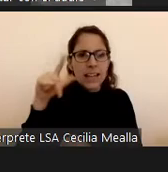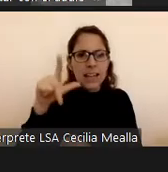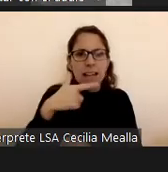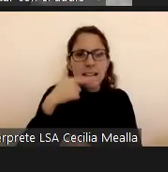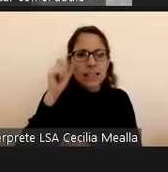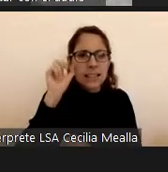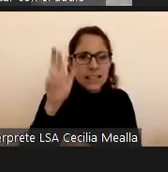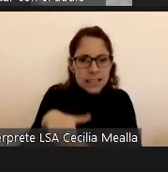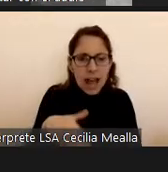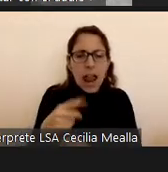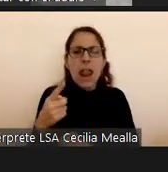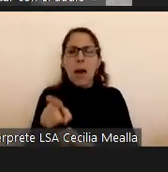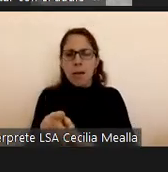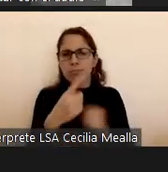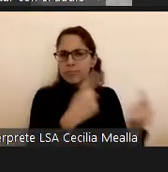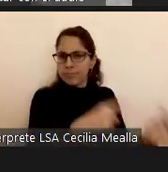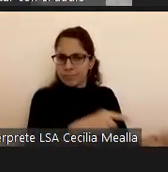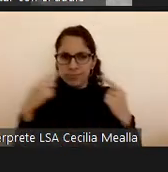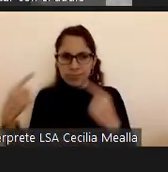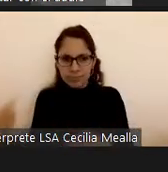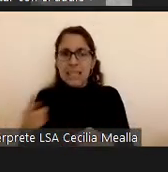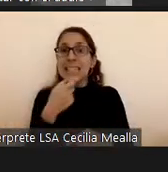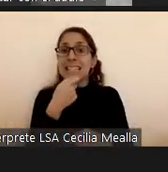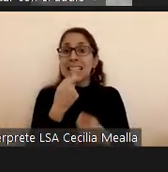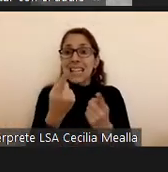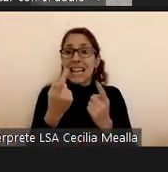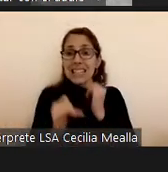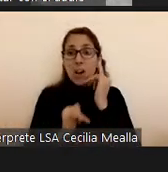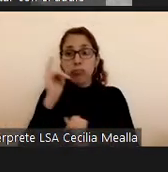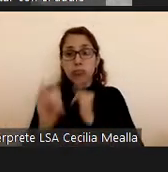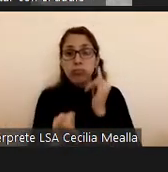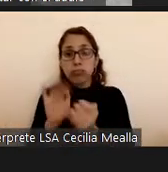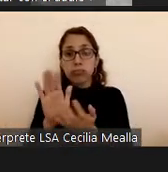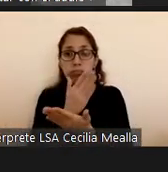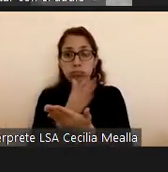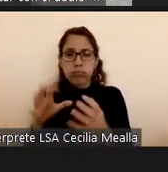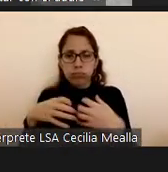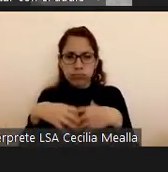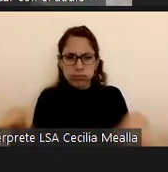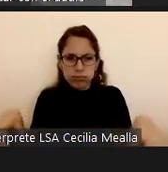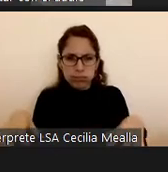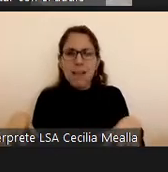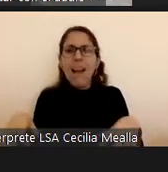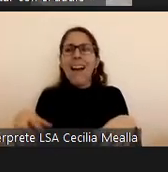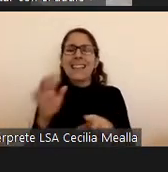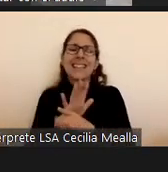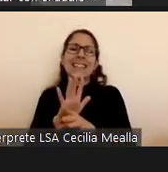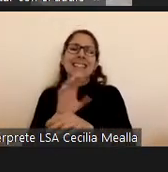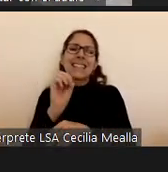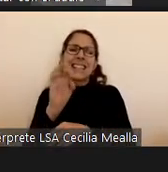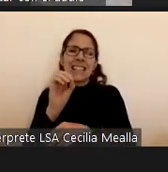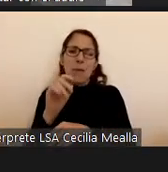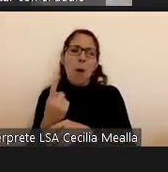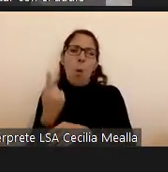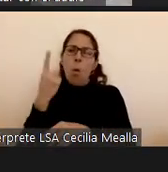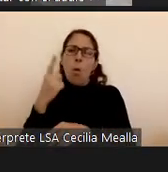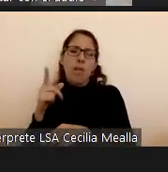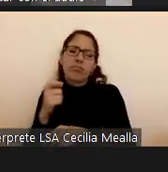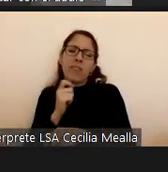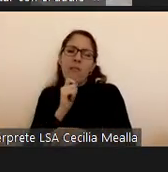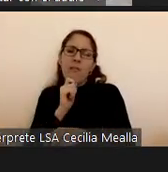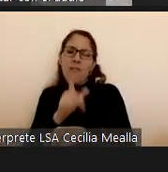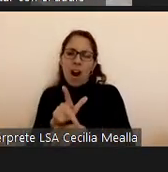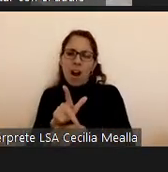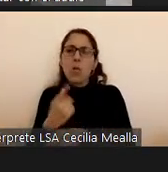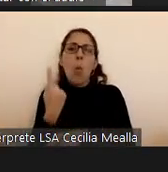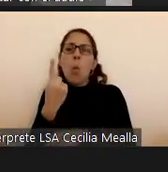que clasificar, se clasifican en coloraciones simples, se utilizan un solo colorante,